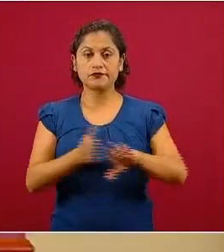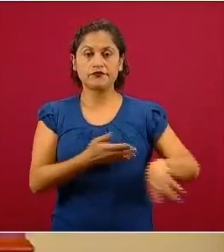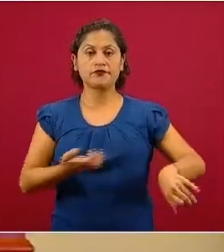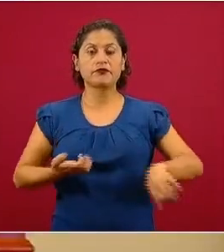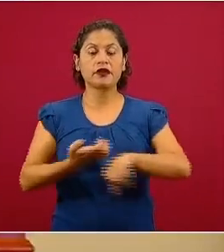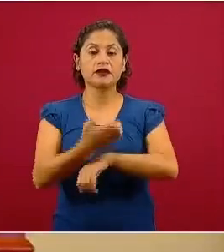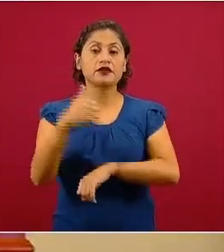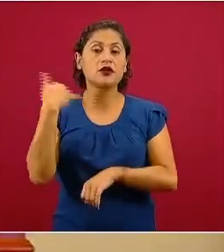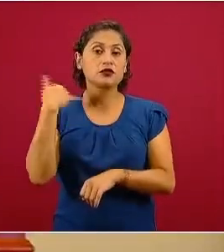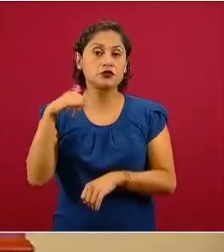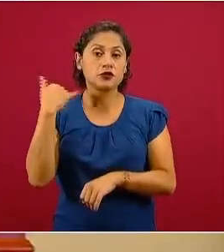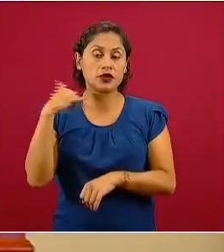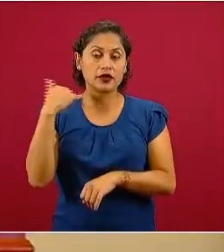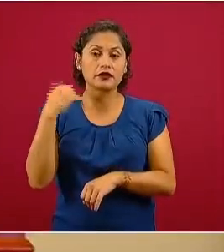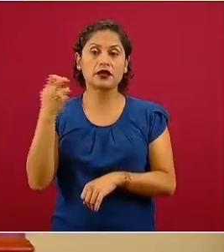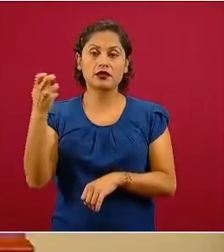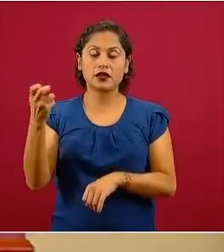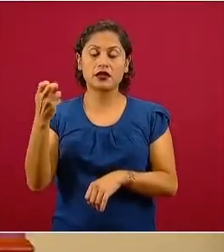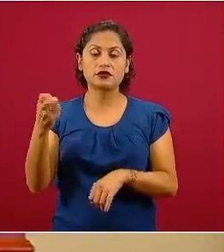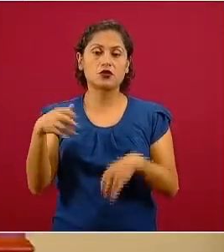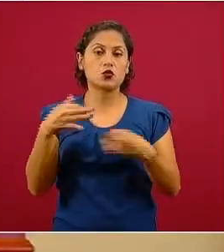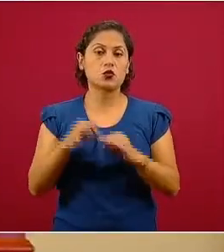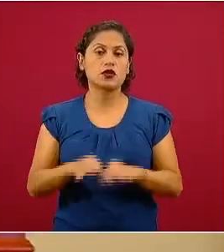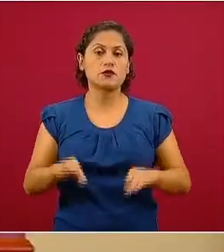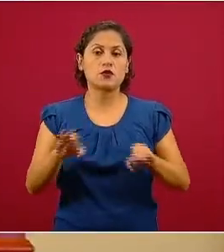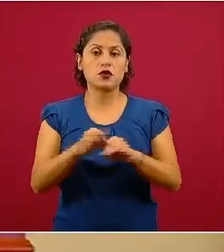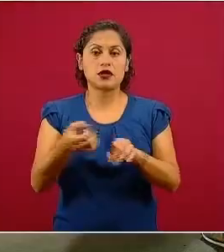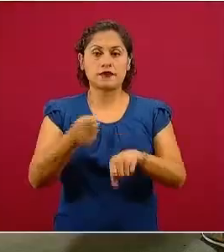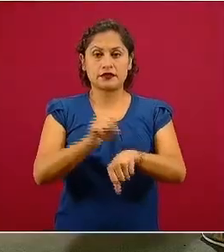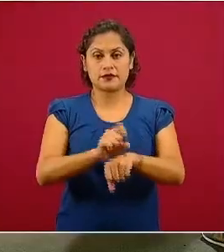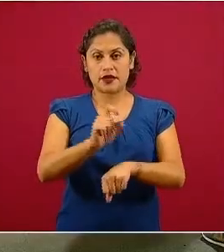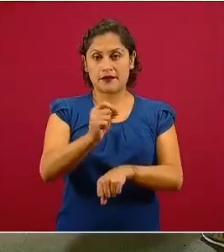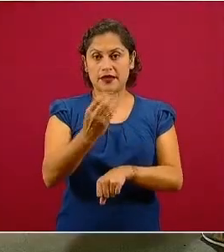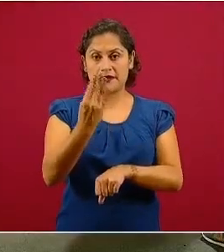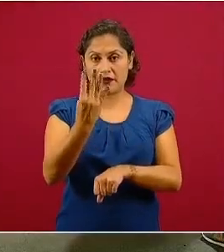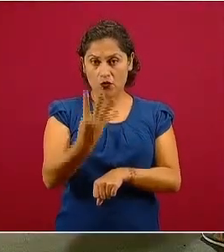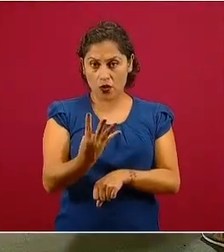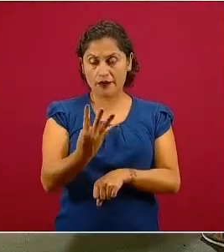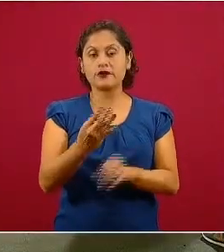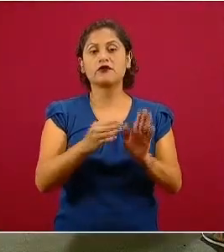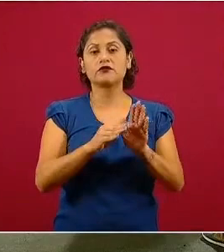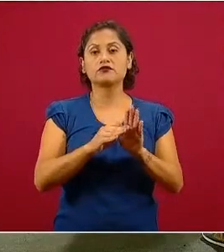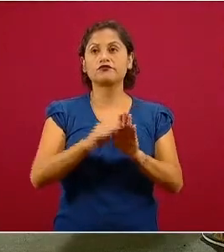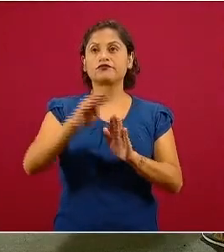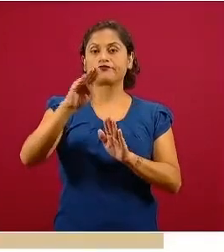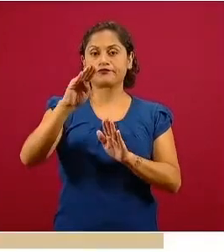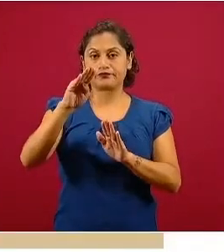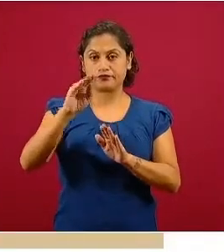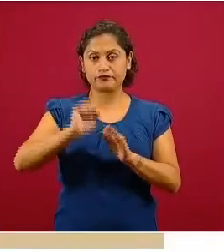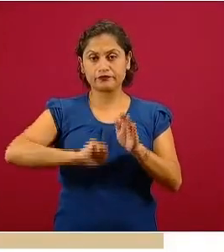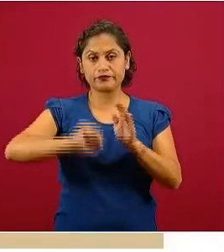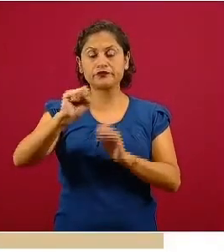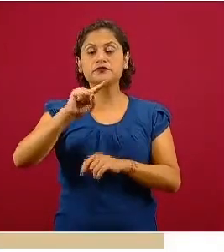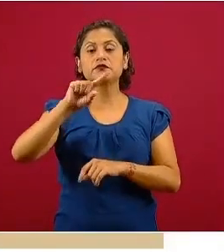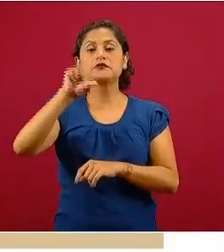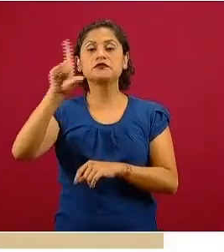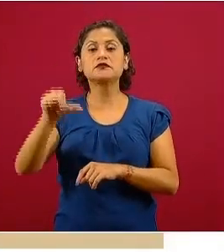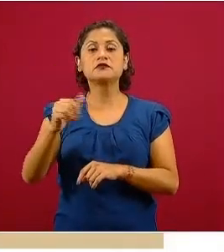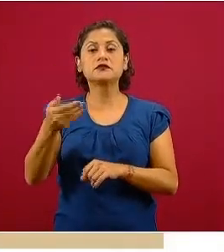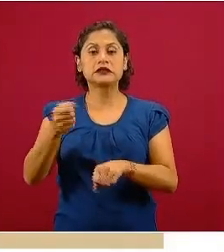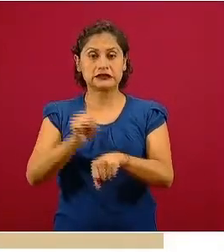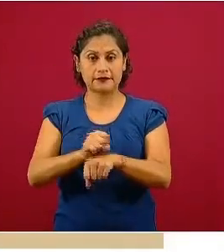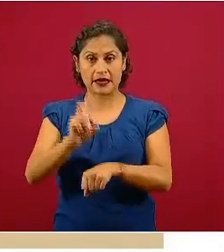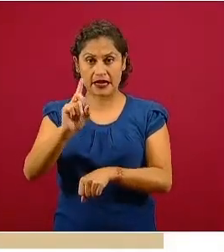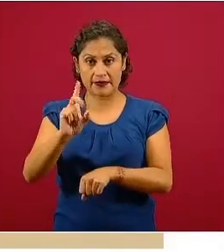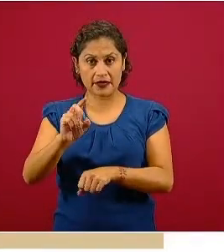Yucatán también, un incremento importante a partir de la semana 24, alcanzan su primer pico ACME en la semana 30, luego viene